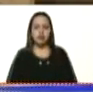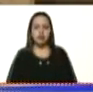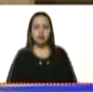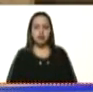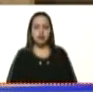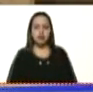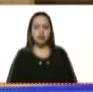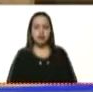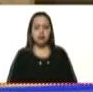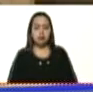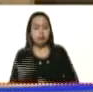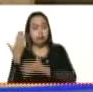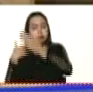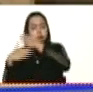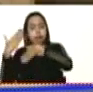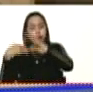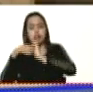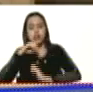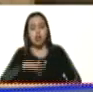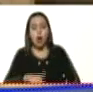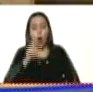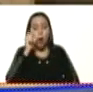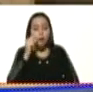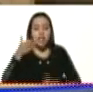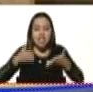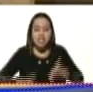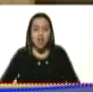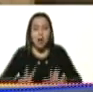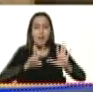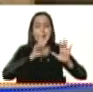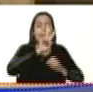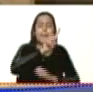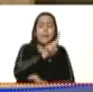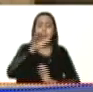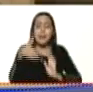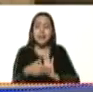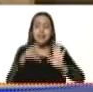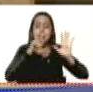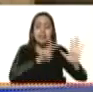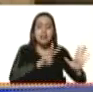en aquella época, un hombre nacido en 1763,